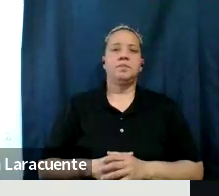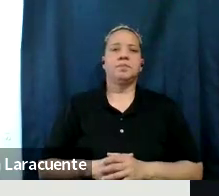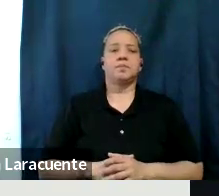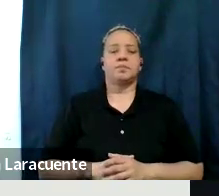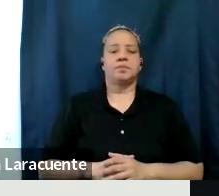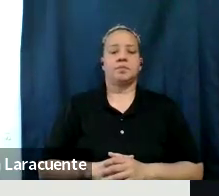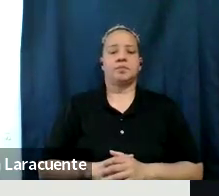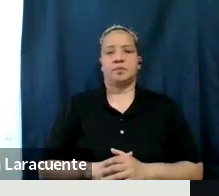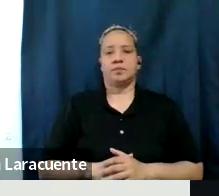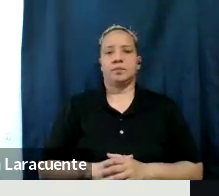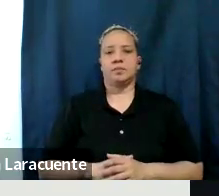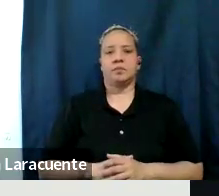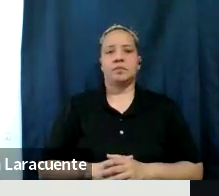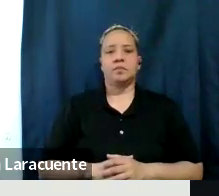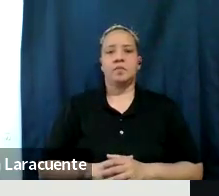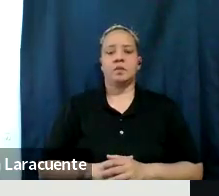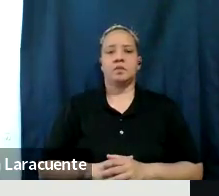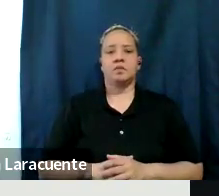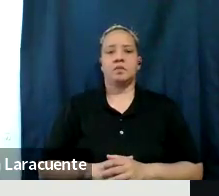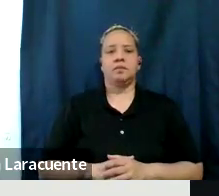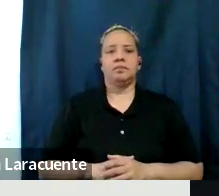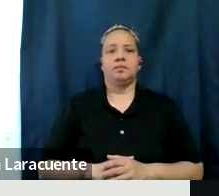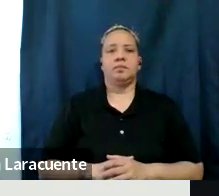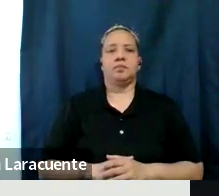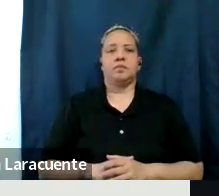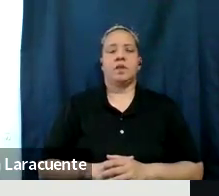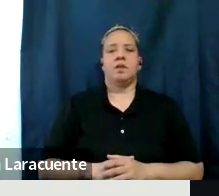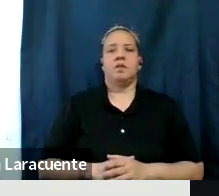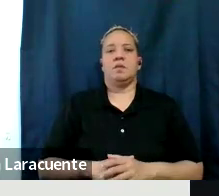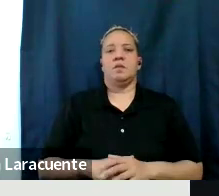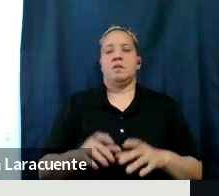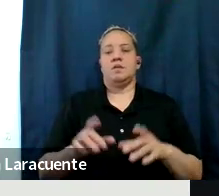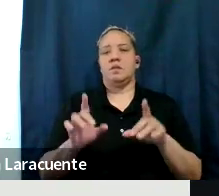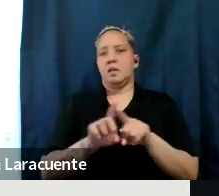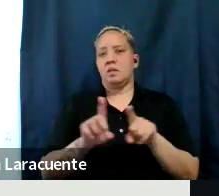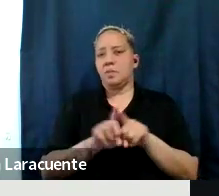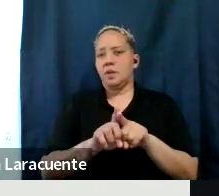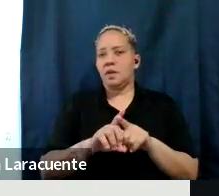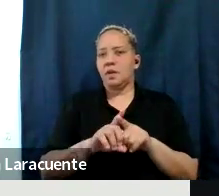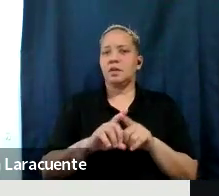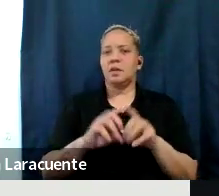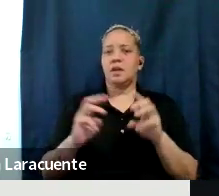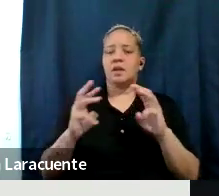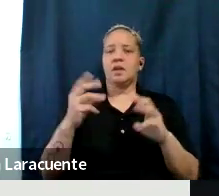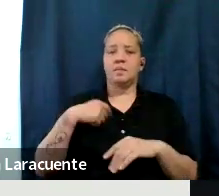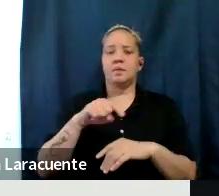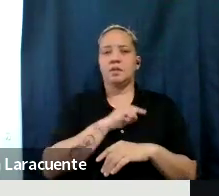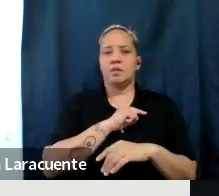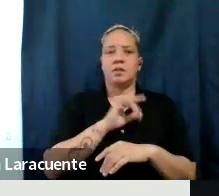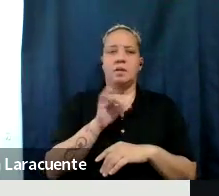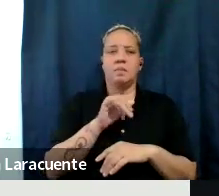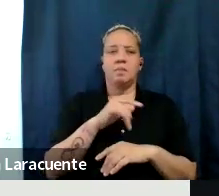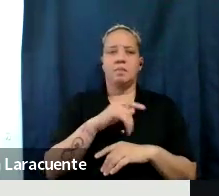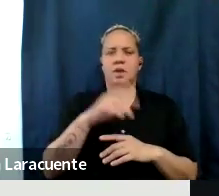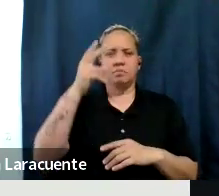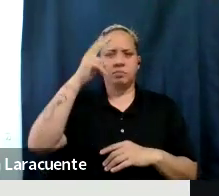En su día, la publicación de Guerra en España vino a desmentir algunos malentendidos que rodearon